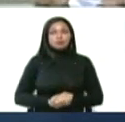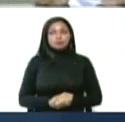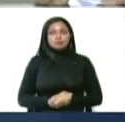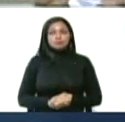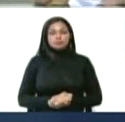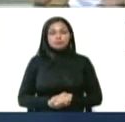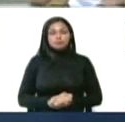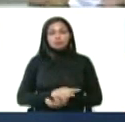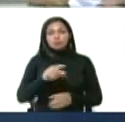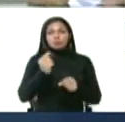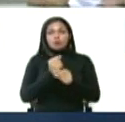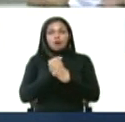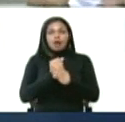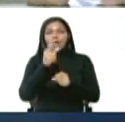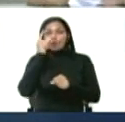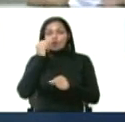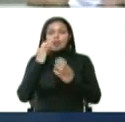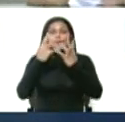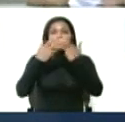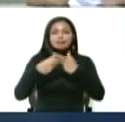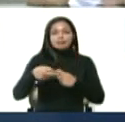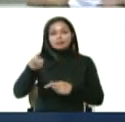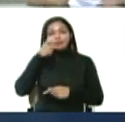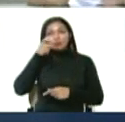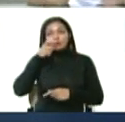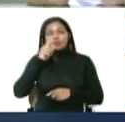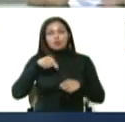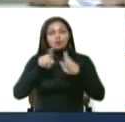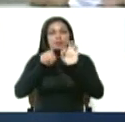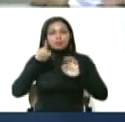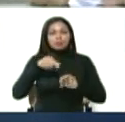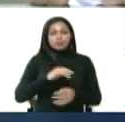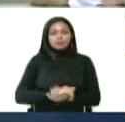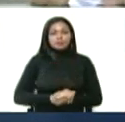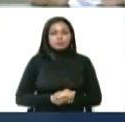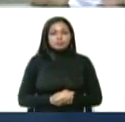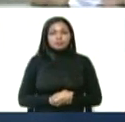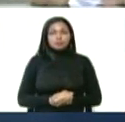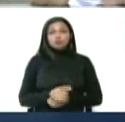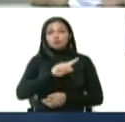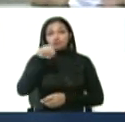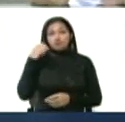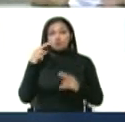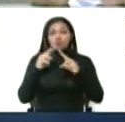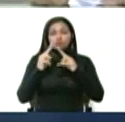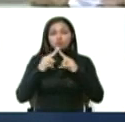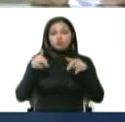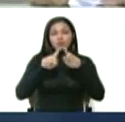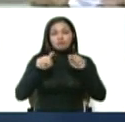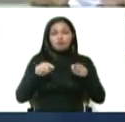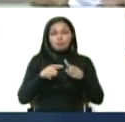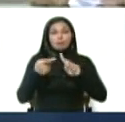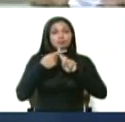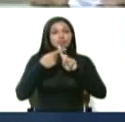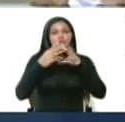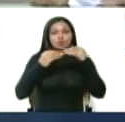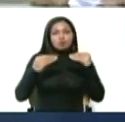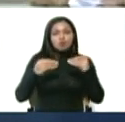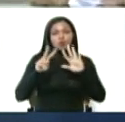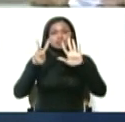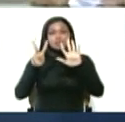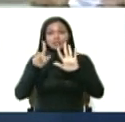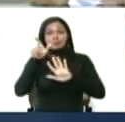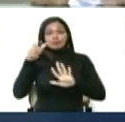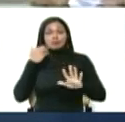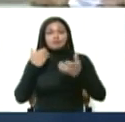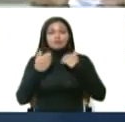los trabajadores de la empresa de seguridad y de escoltas que ustedes conocen, han dado positivo ya 7 casos.